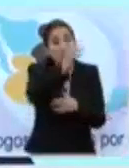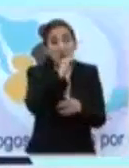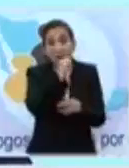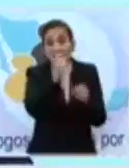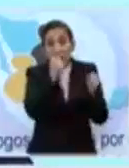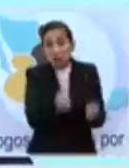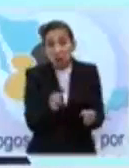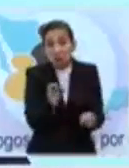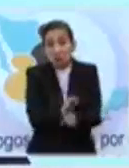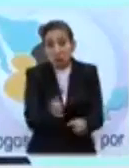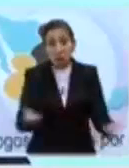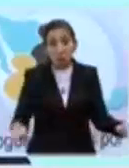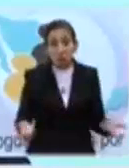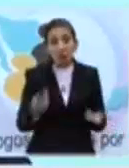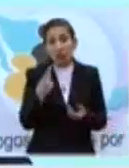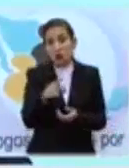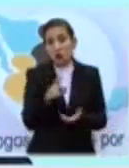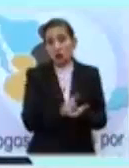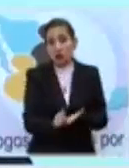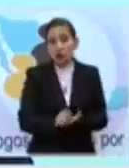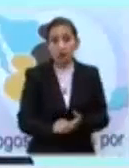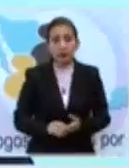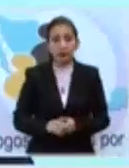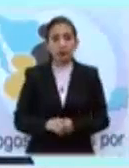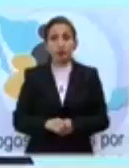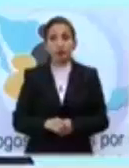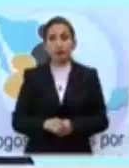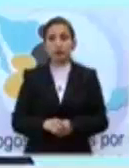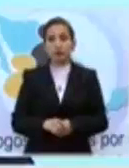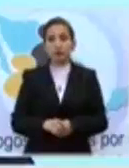y que no son parte de sus derechos.